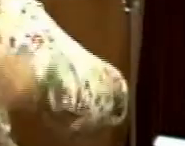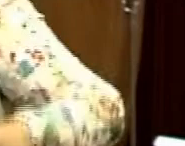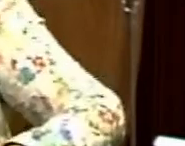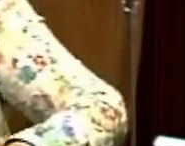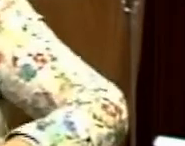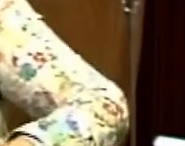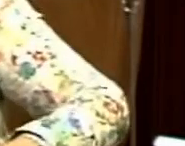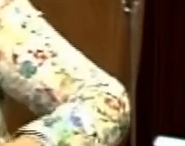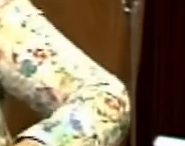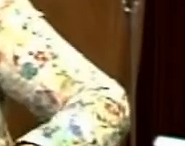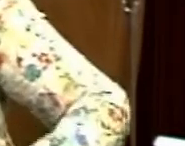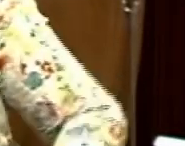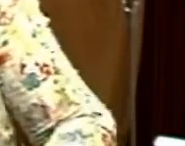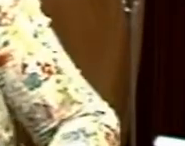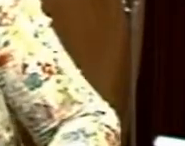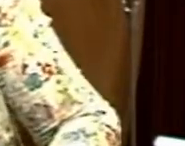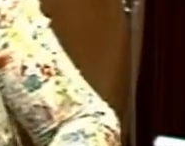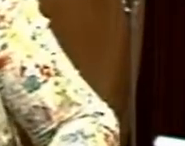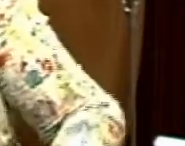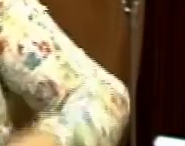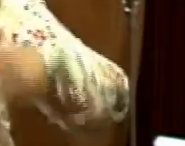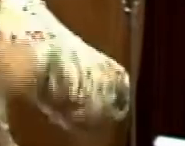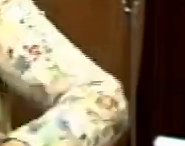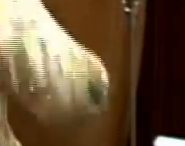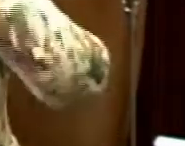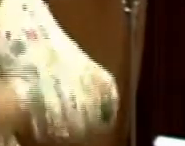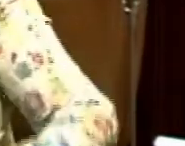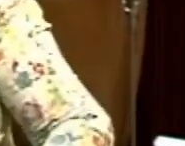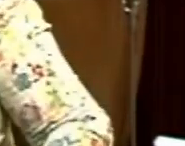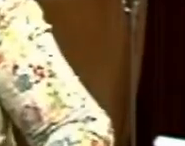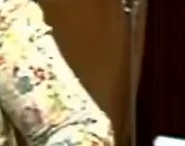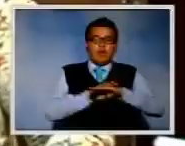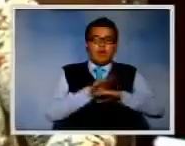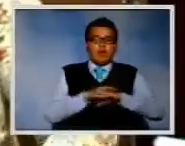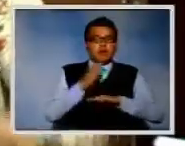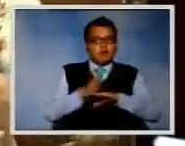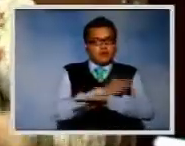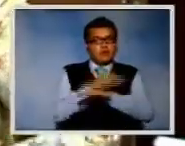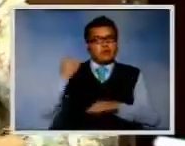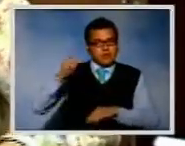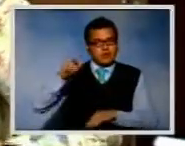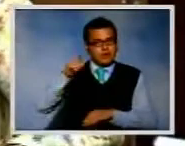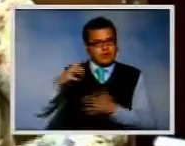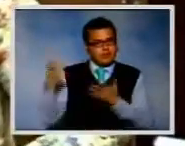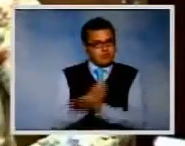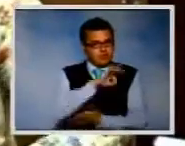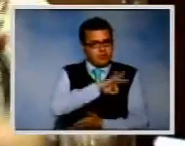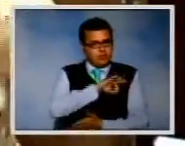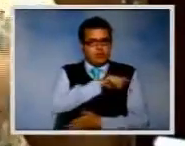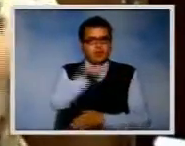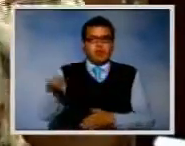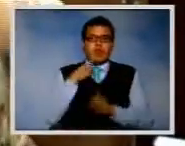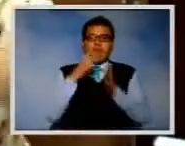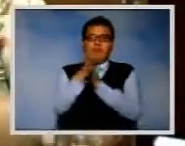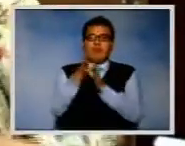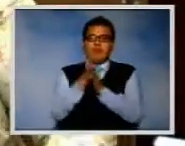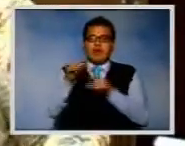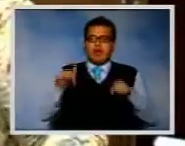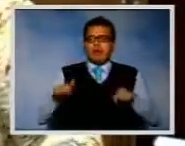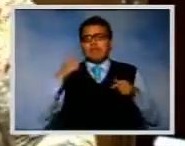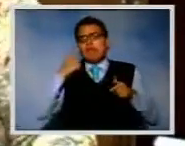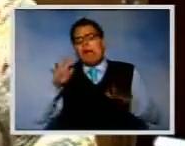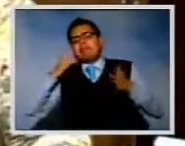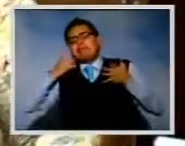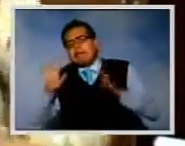porque lo de la formalización, repito, señor ministro, es algo que se ganaron. Ustedes están diciendo acá que van a mirar el